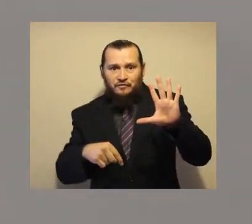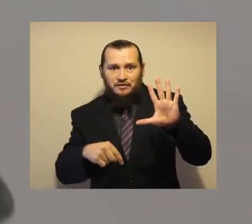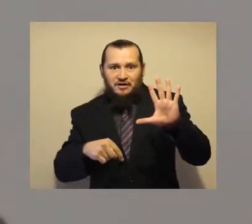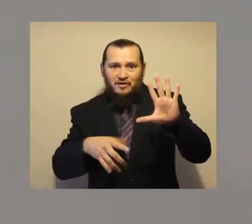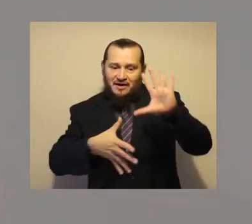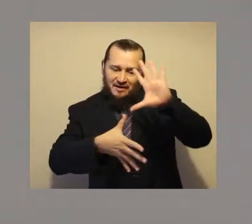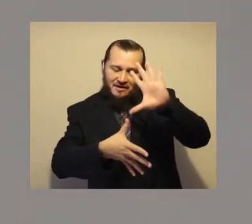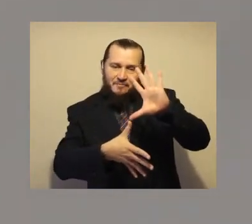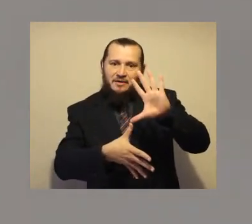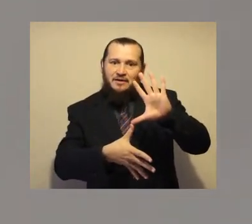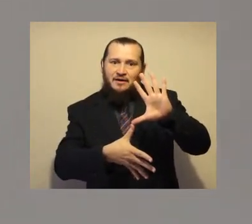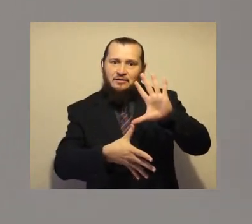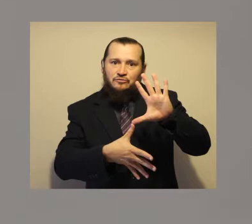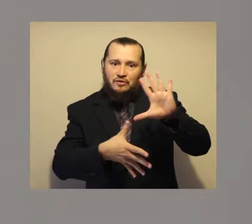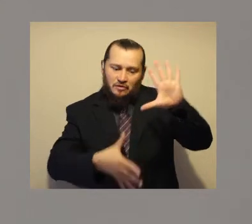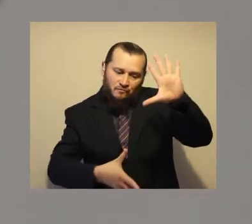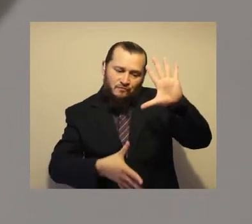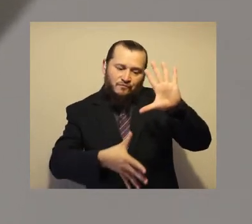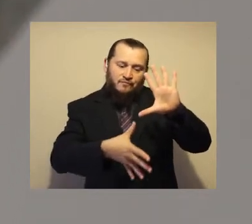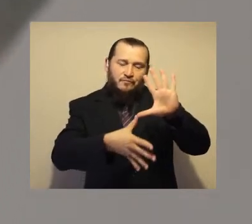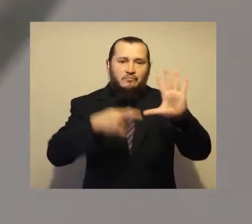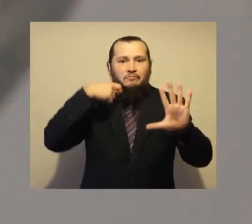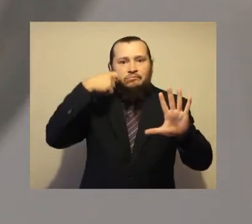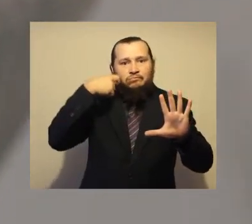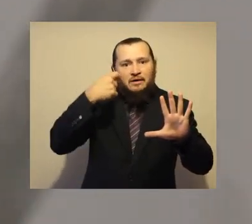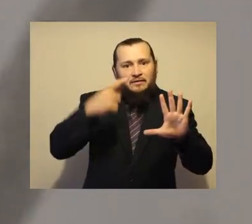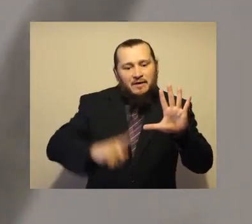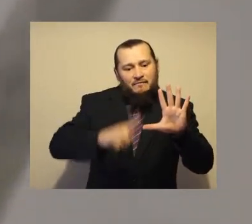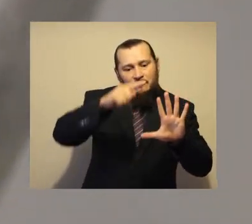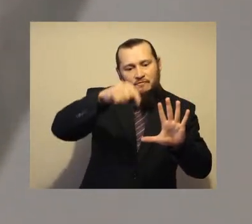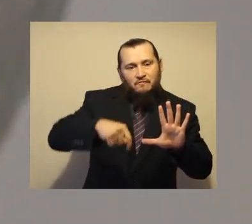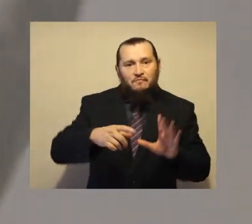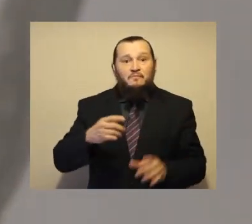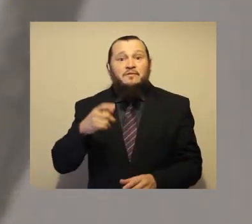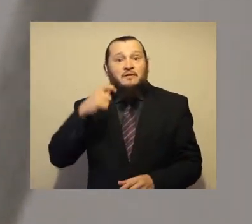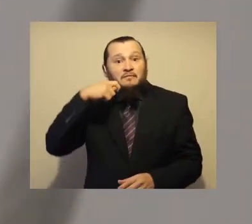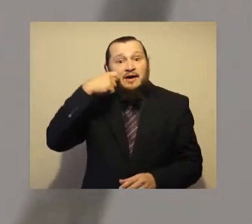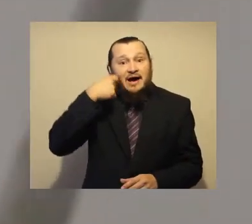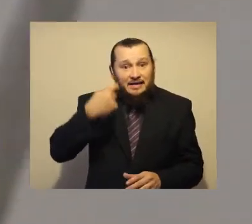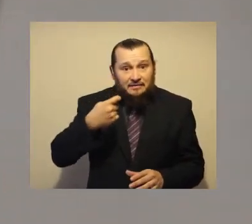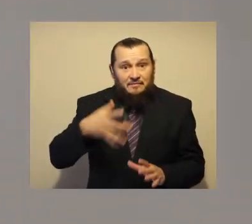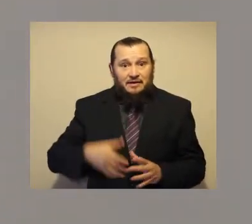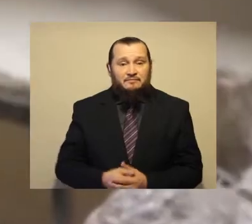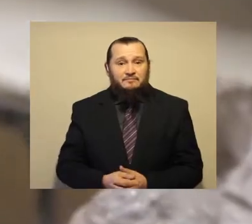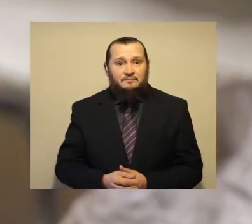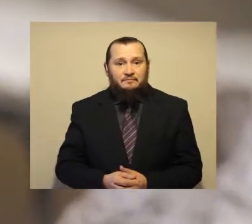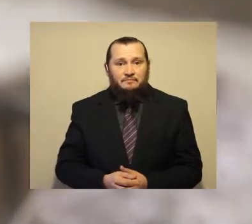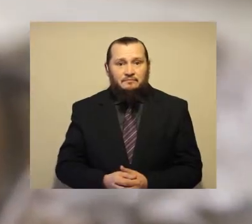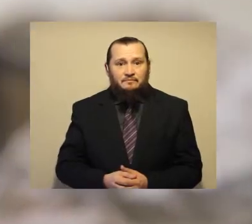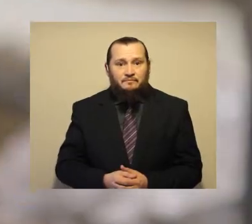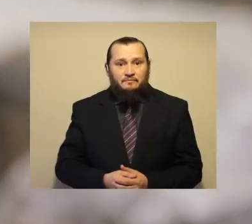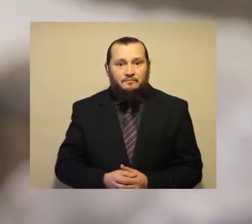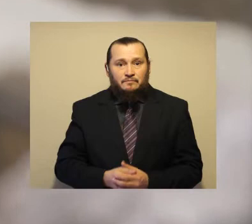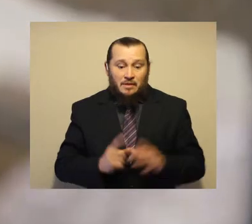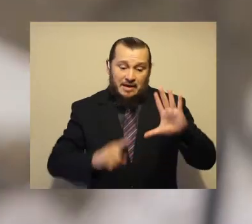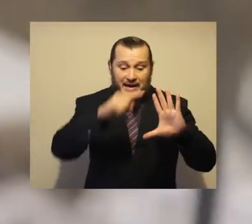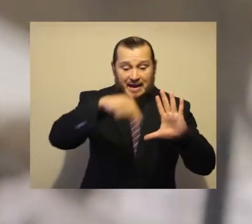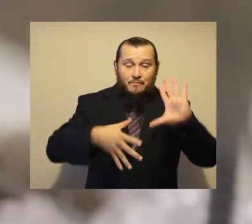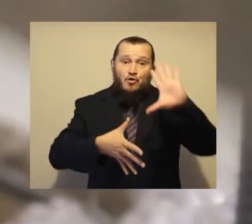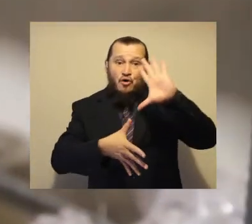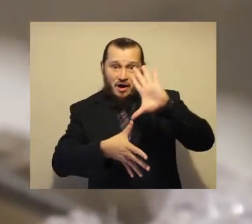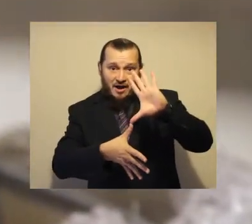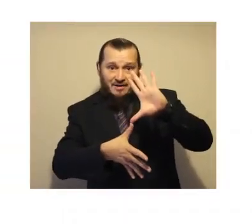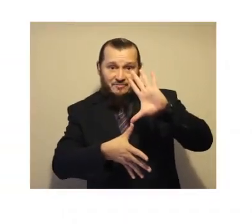a América del Sur en los diversos procesos de intercambio. Entre ellos, el más importante corresponde al gran intercambio biótico de